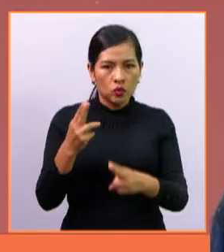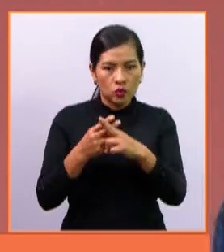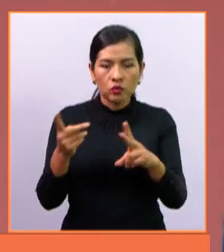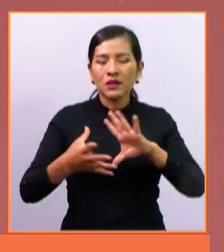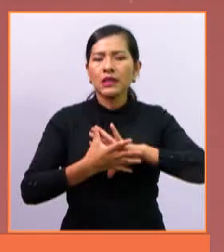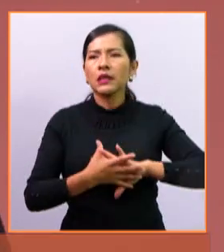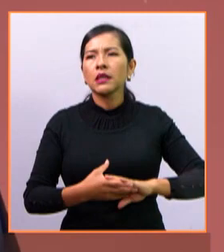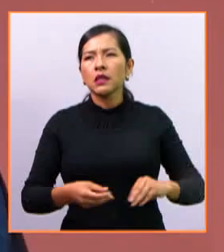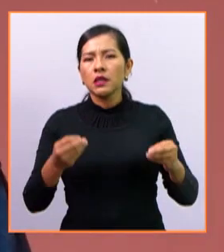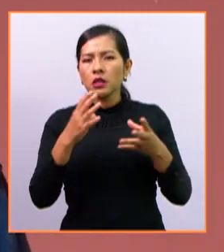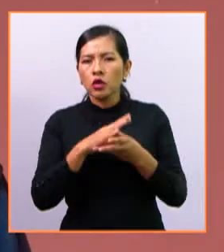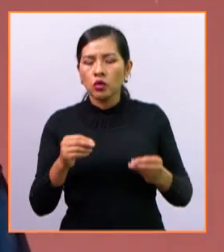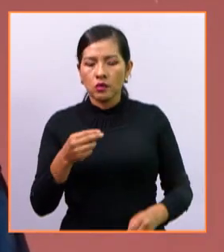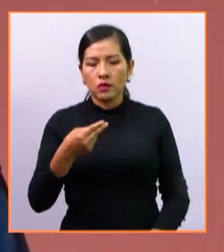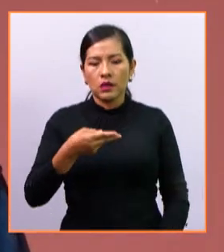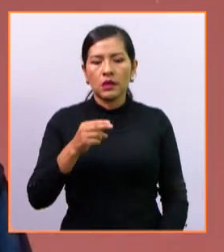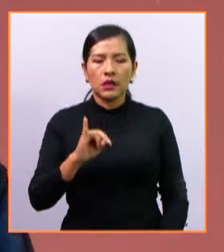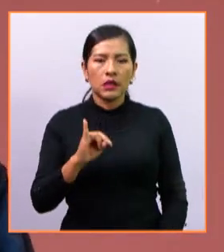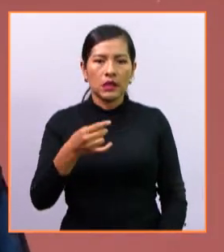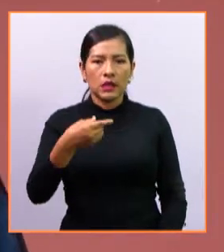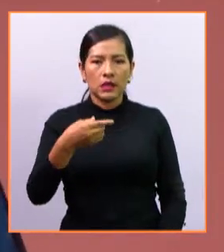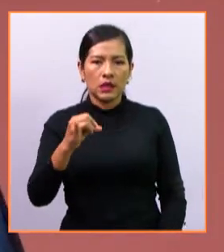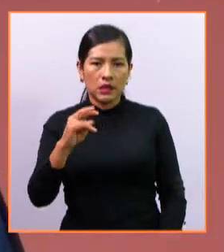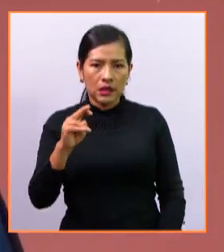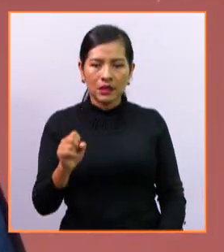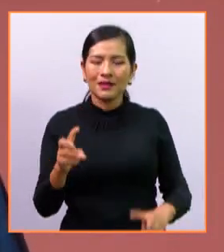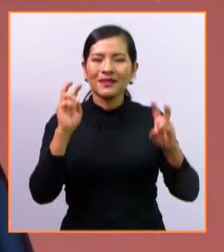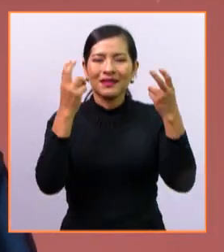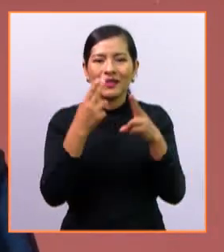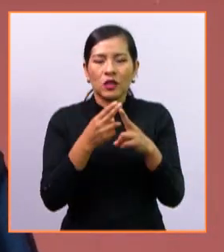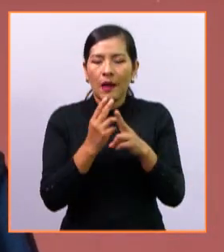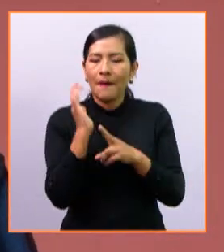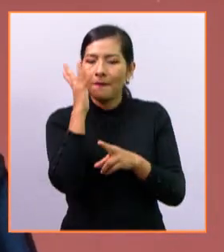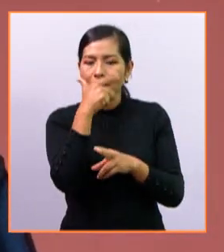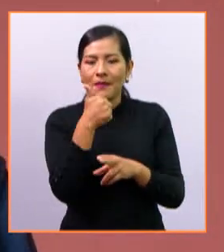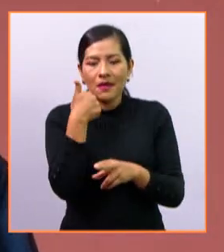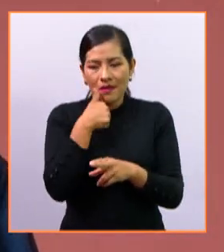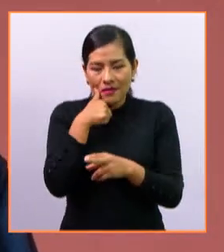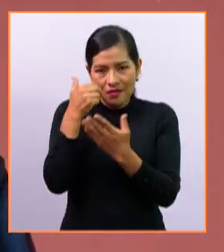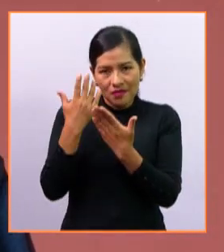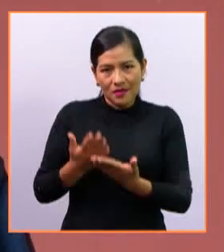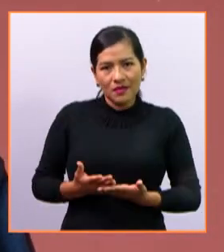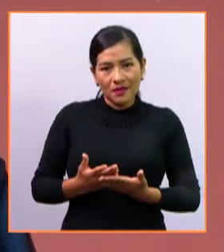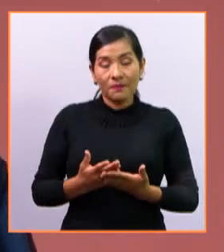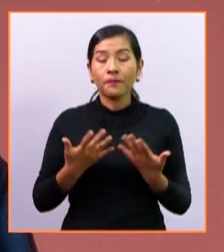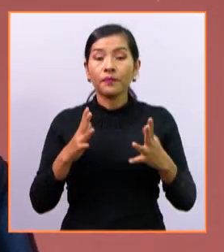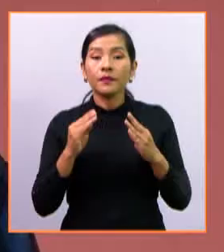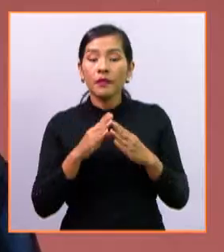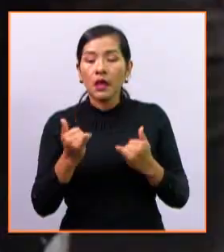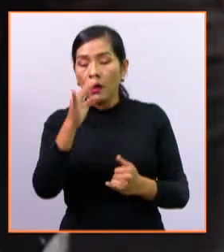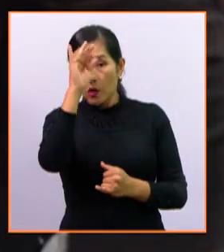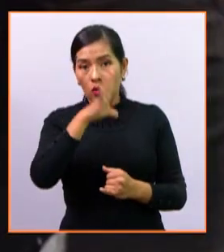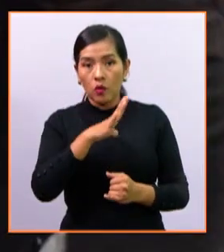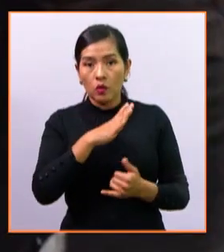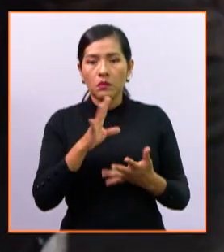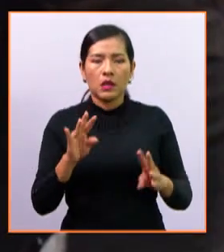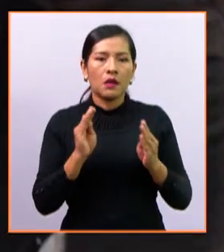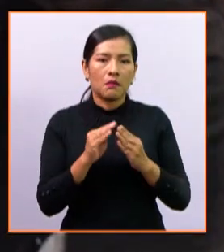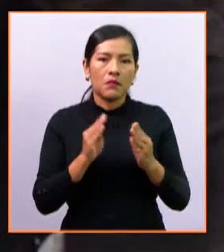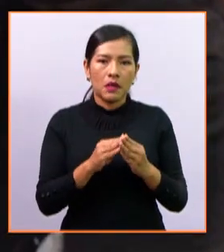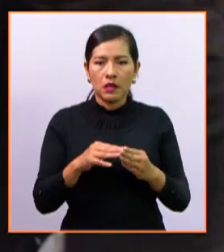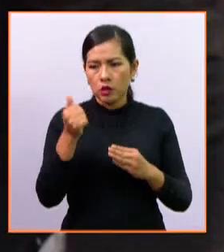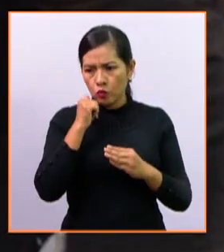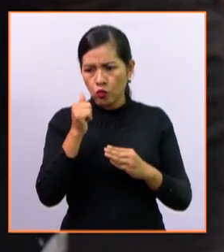de Higgins, es mi bella dama, si saben, que es este hombre que está tratando de instruir a esta mujer